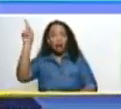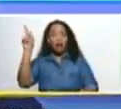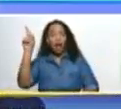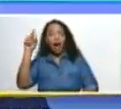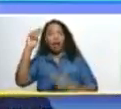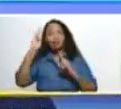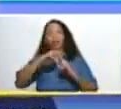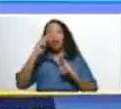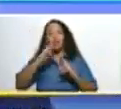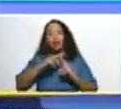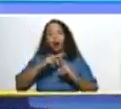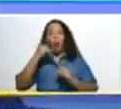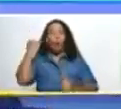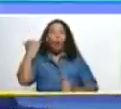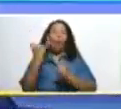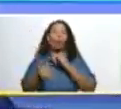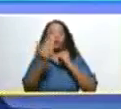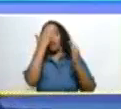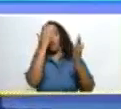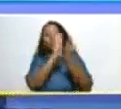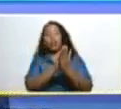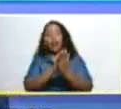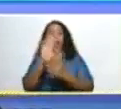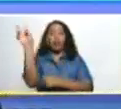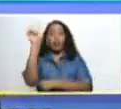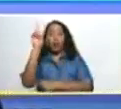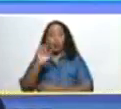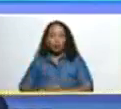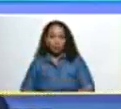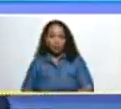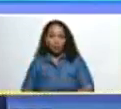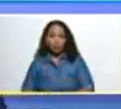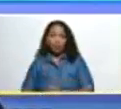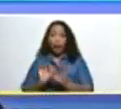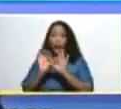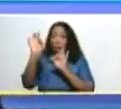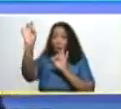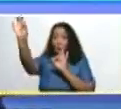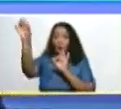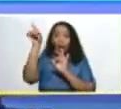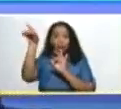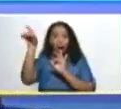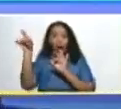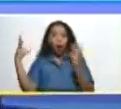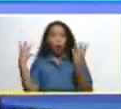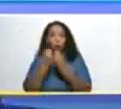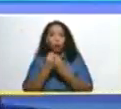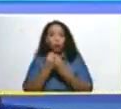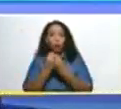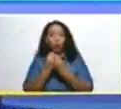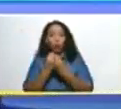Táchira, en la última frontera de Venezuela, allá, al lado de Colombia, pues.